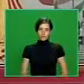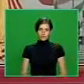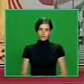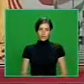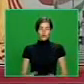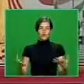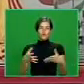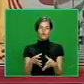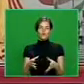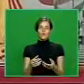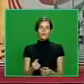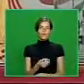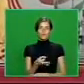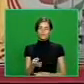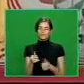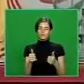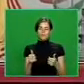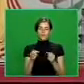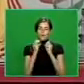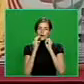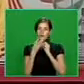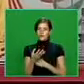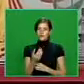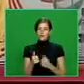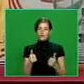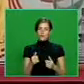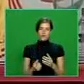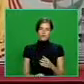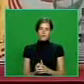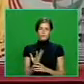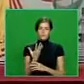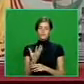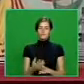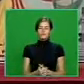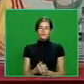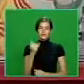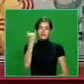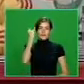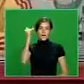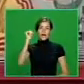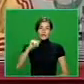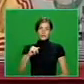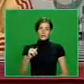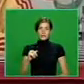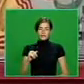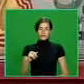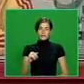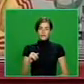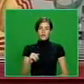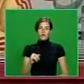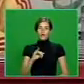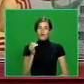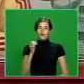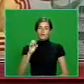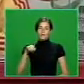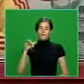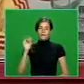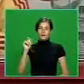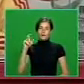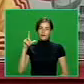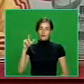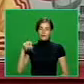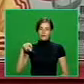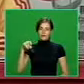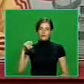movimiento maravilloso que nació la idea aquí en José Félix riv un día